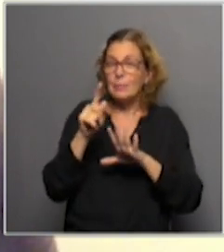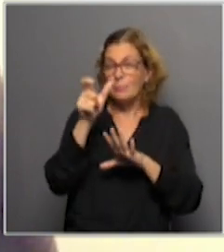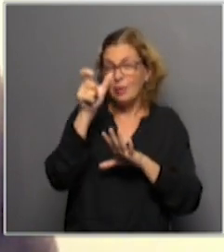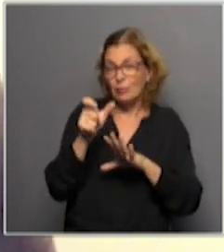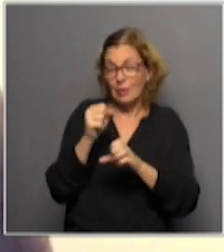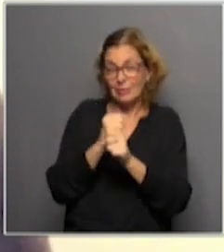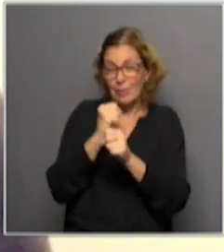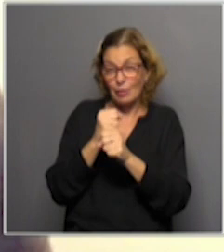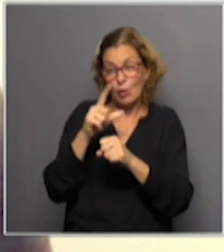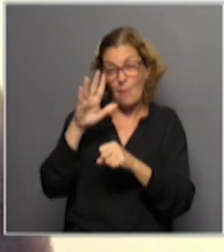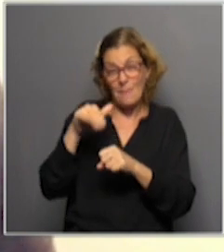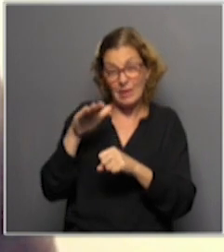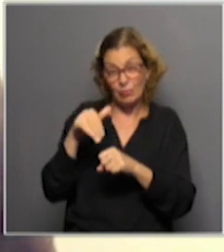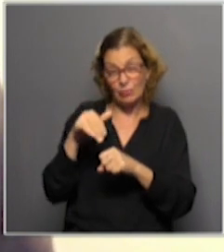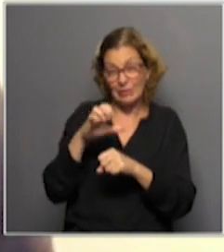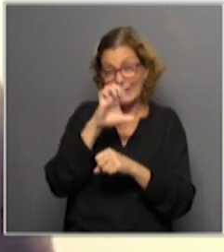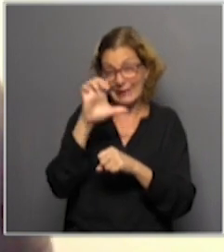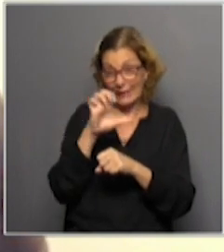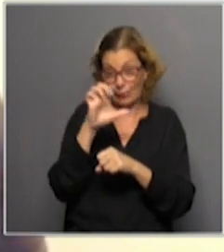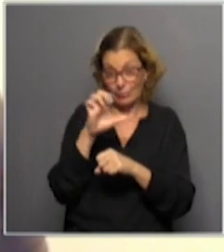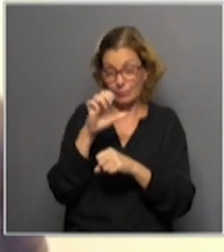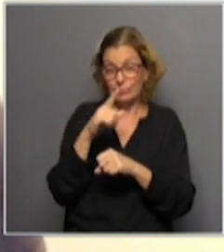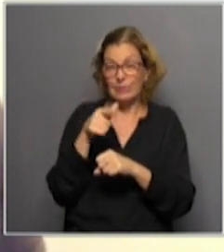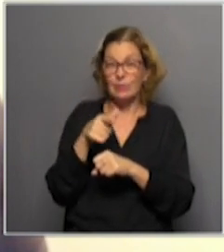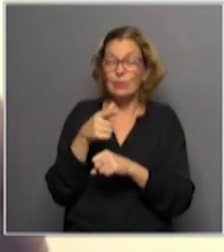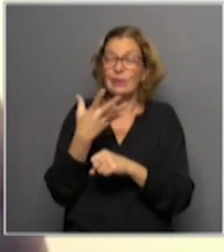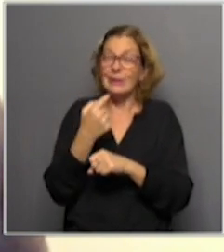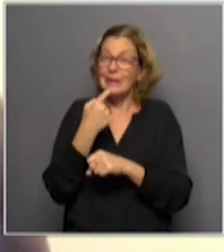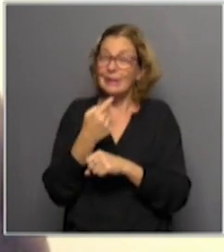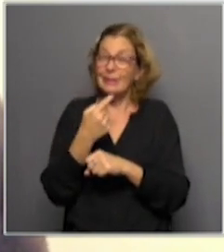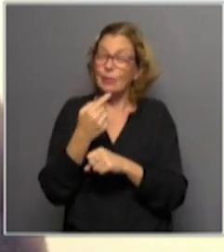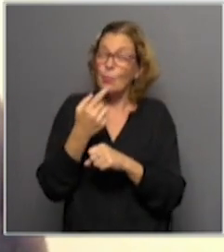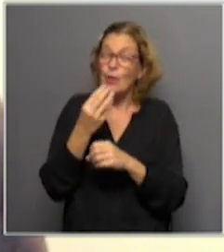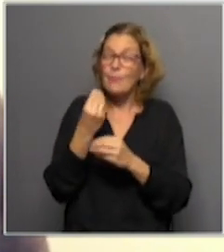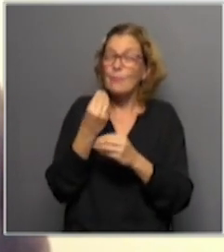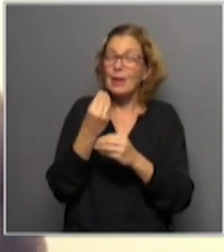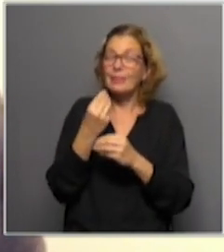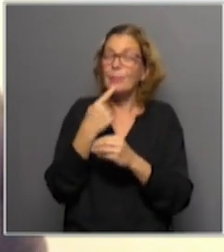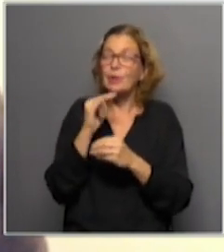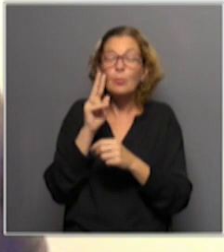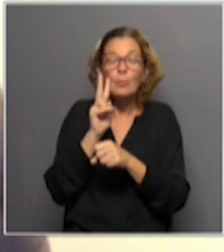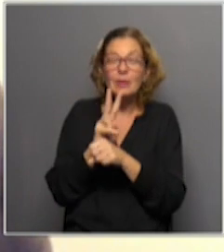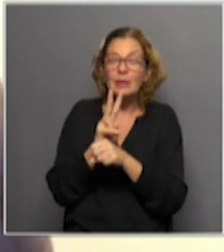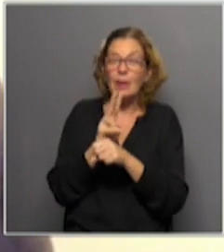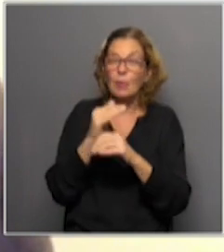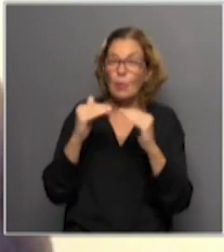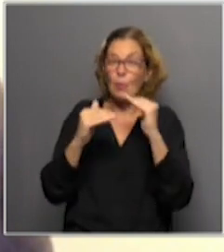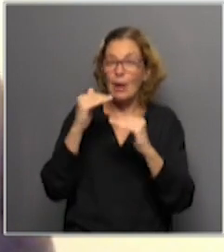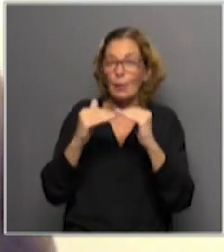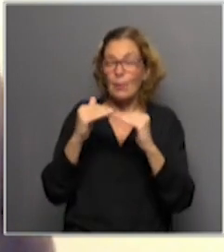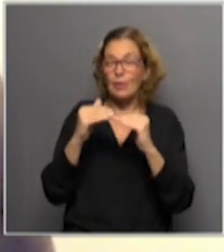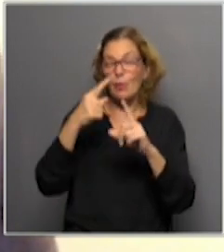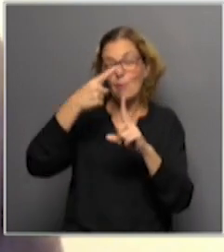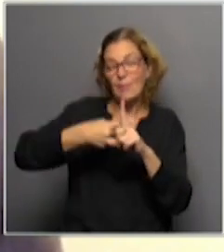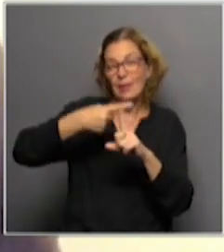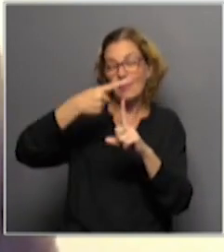de lo que había en el mes de enero, ¿sí? Eso quiere decir que si miramos la tendencia, ¿sí?, y ya nos salimos de la comparación